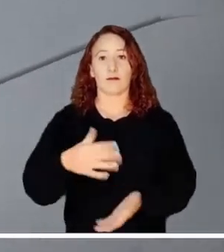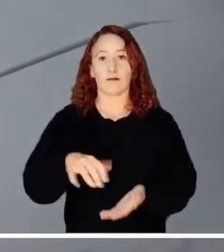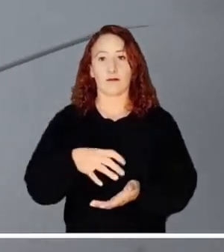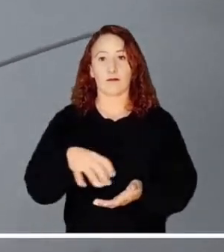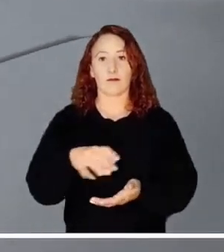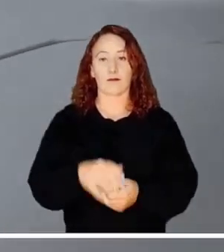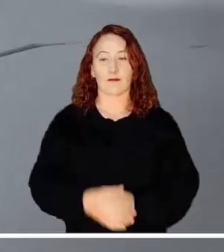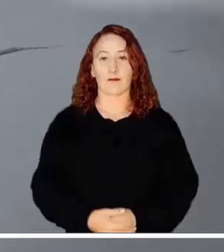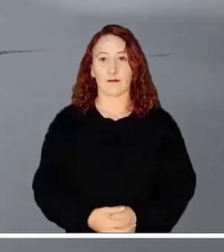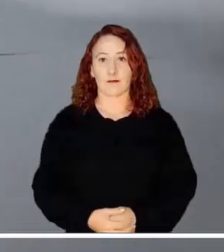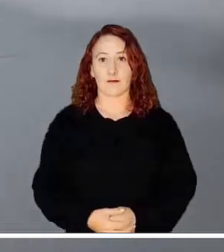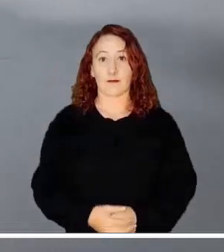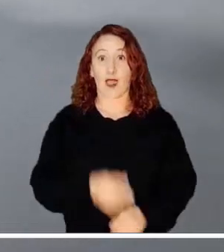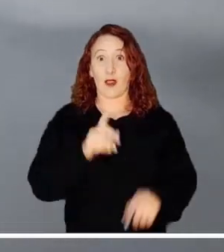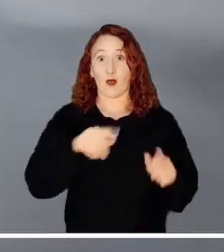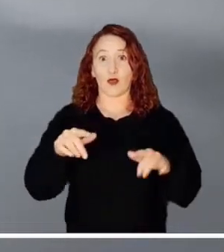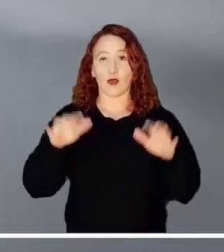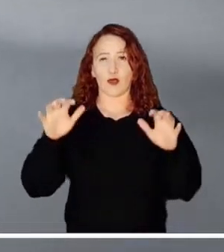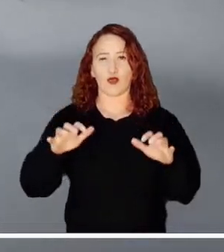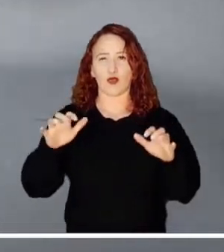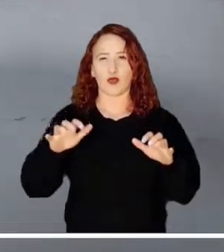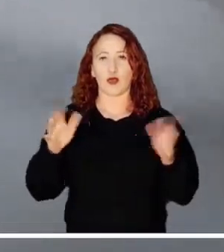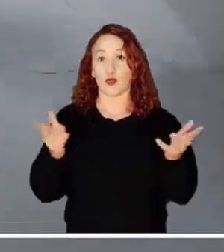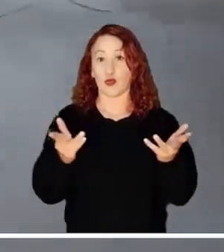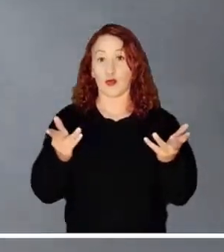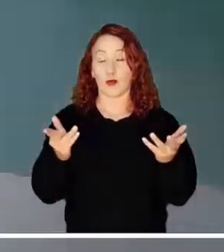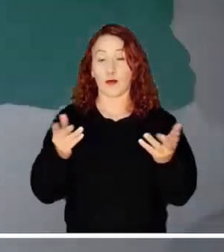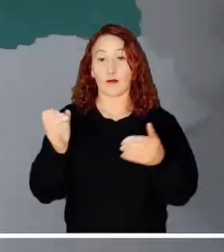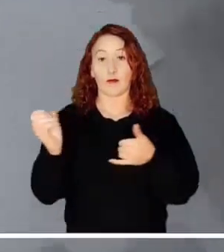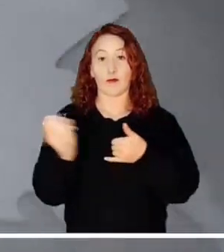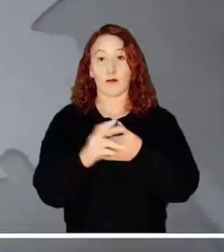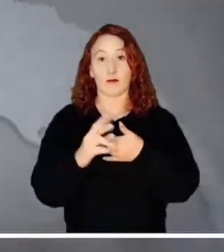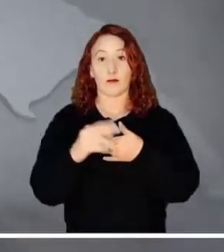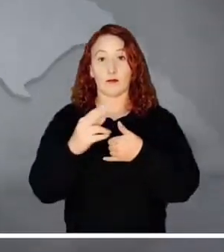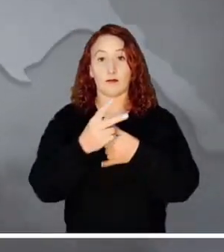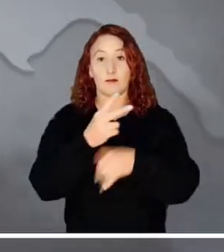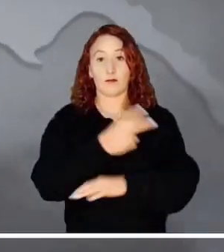Tolima, Occidente de Cundinamarca, Occidente de Boyacá y Santander.